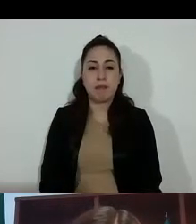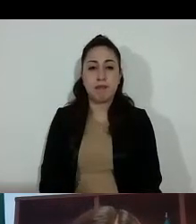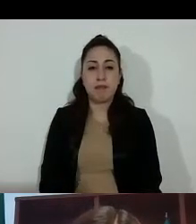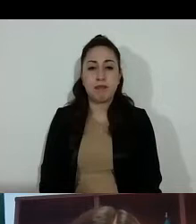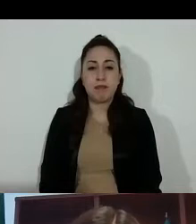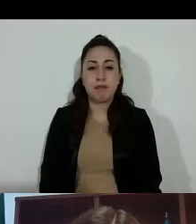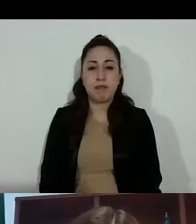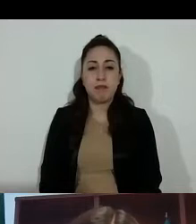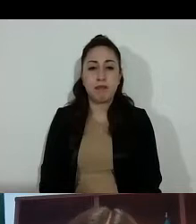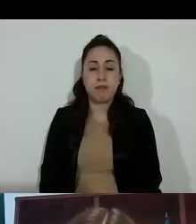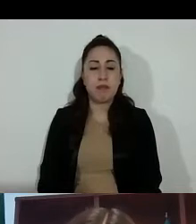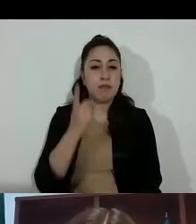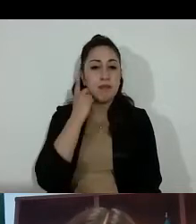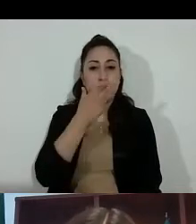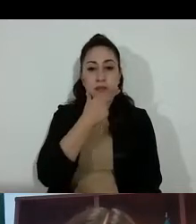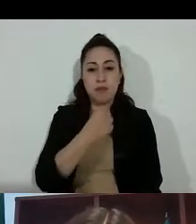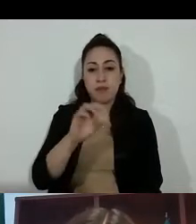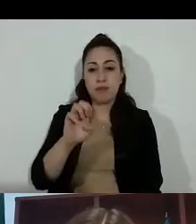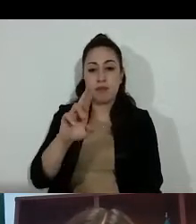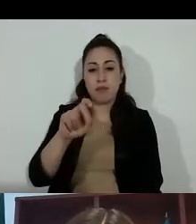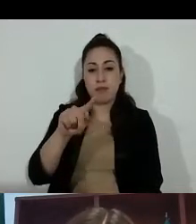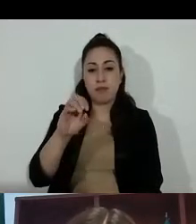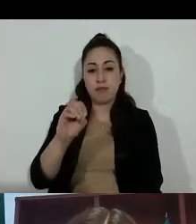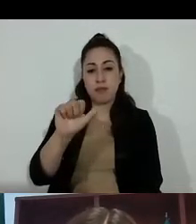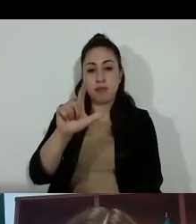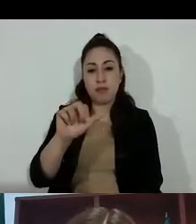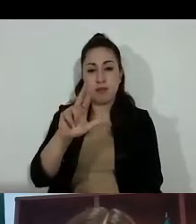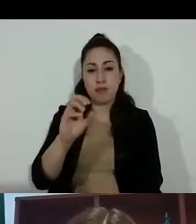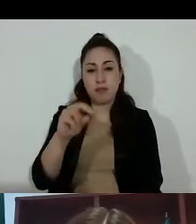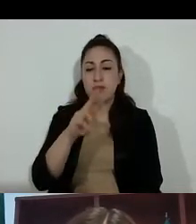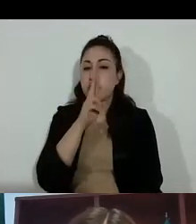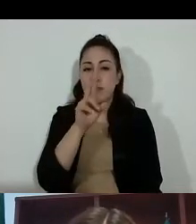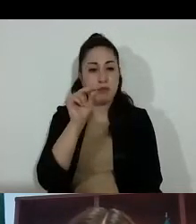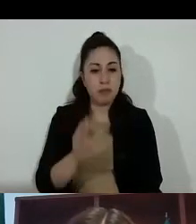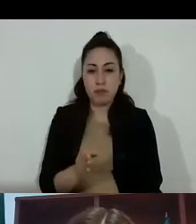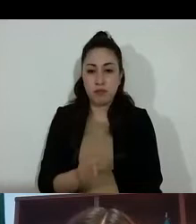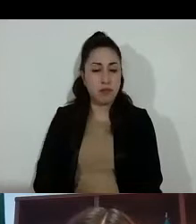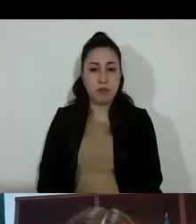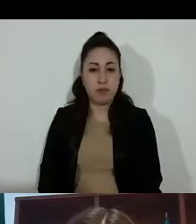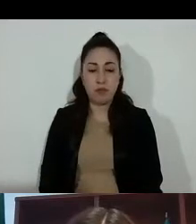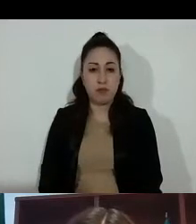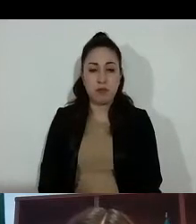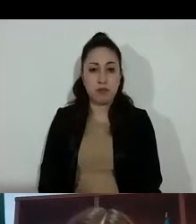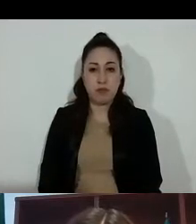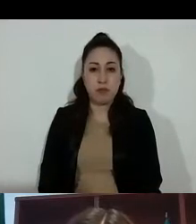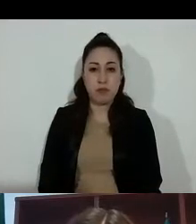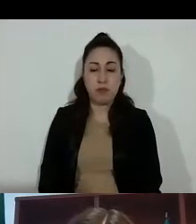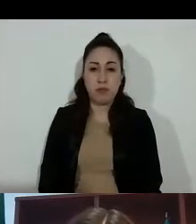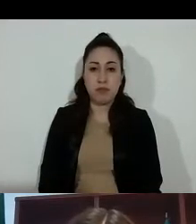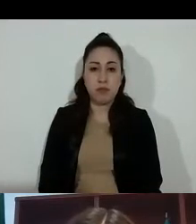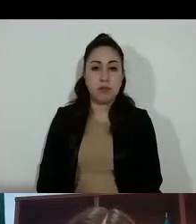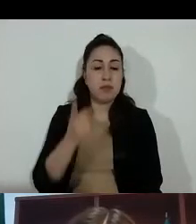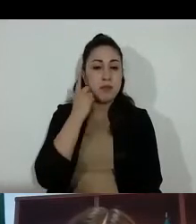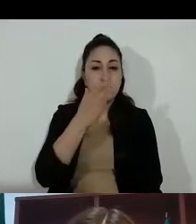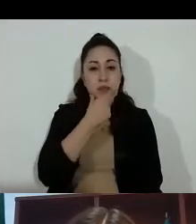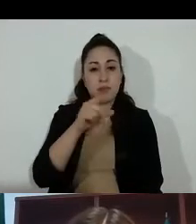Gracias, diputado. Diputado Ernesto Alarcón Jiménez. Ernesto Alarcón, en contra. Gracias, diputado. Diputado